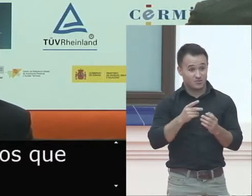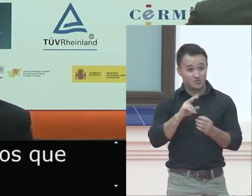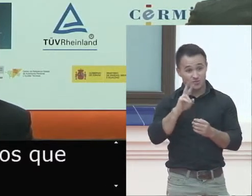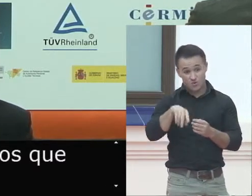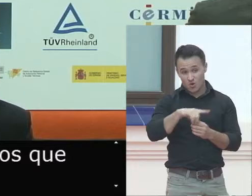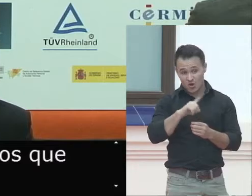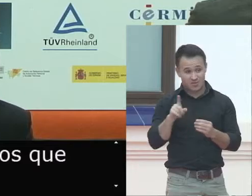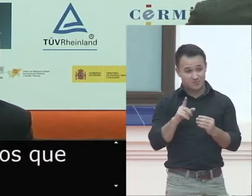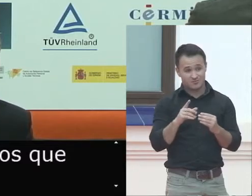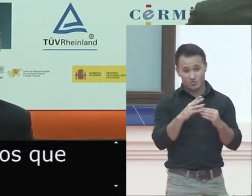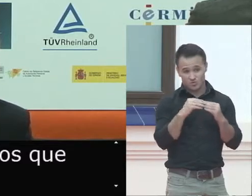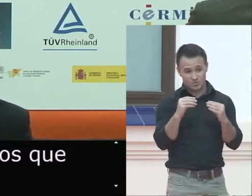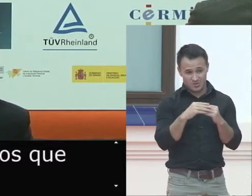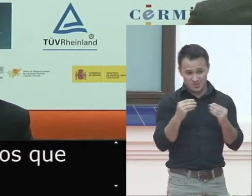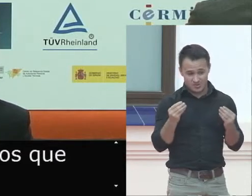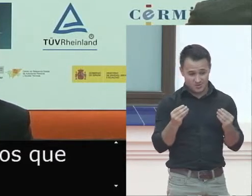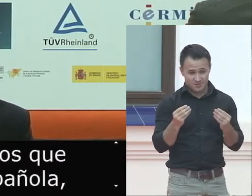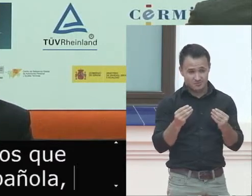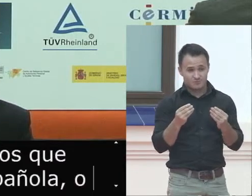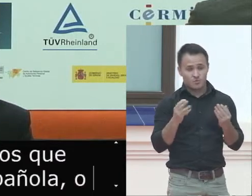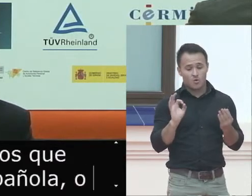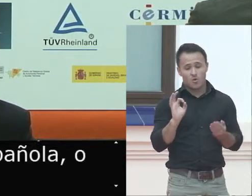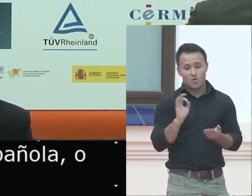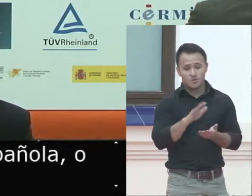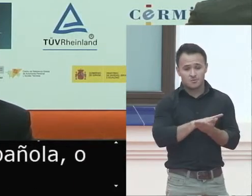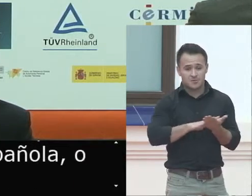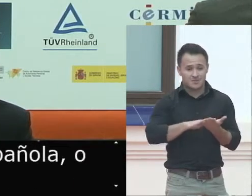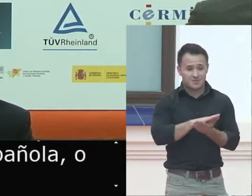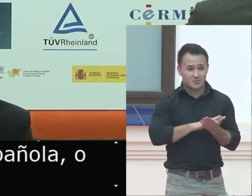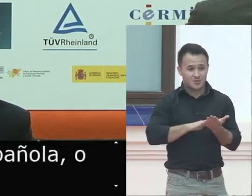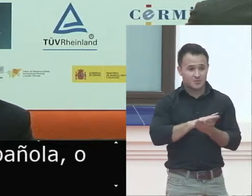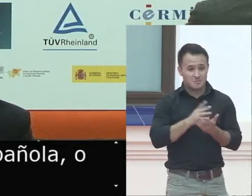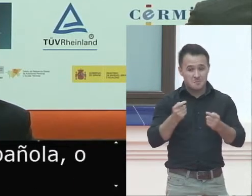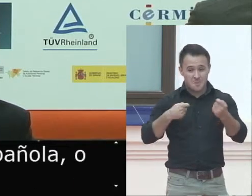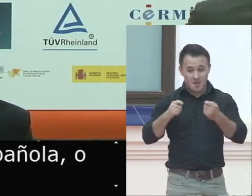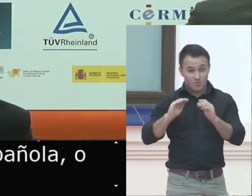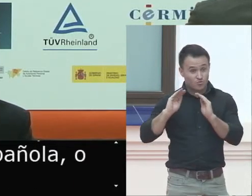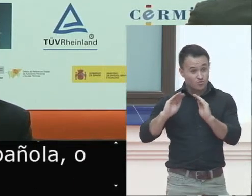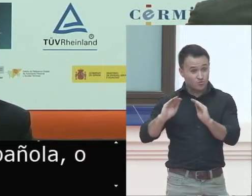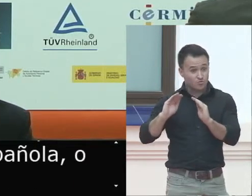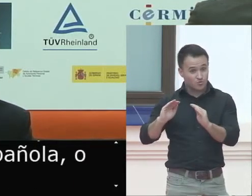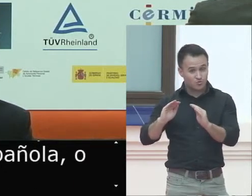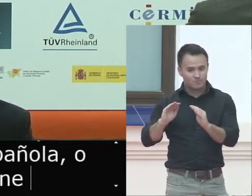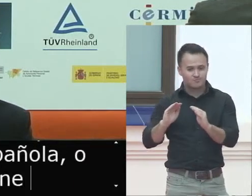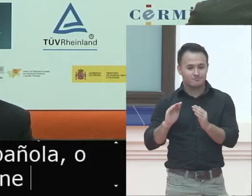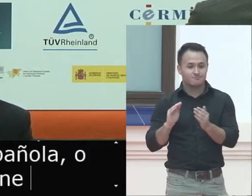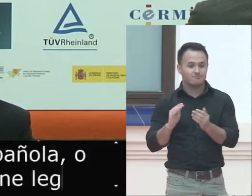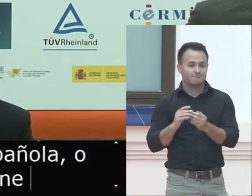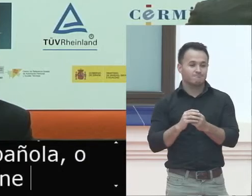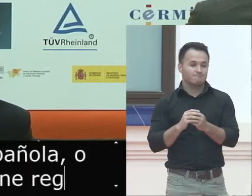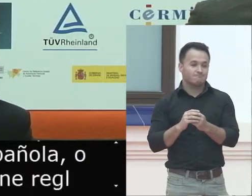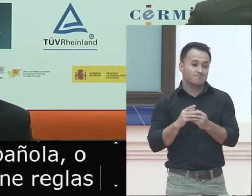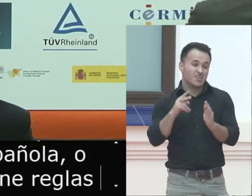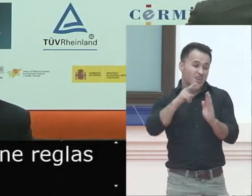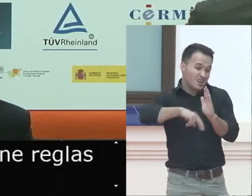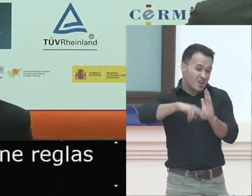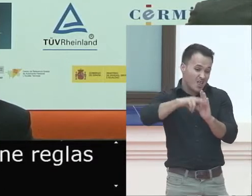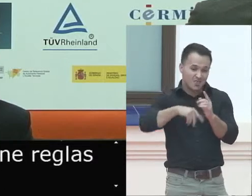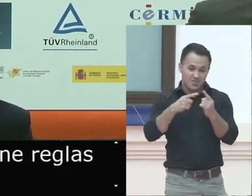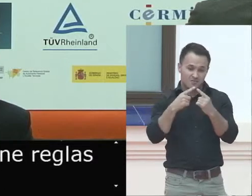española o básicamente que su gran mercado tiene reglas diferentes y no